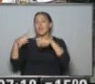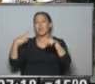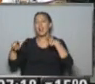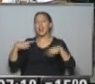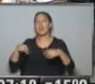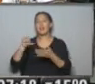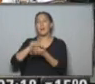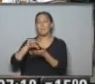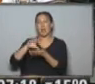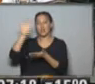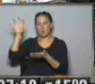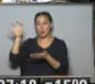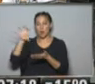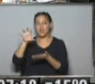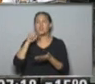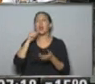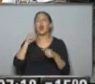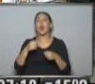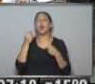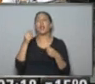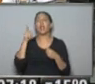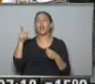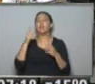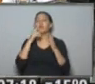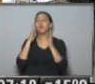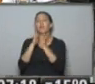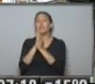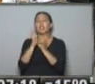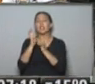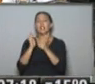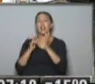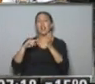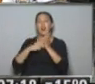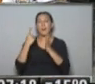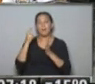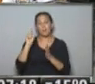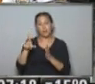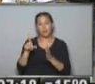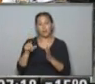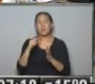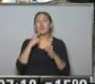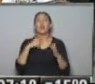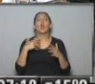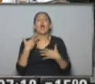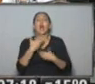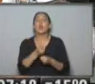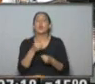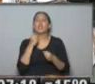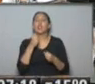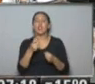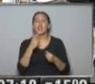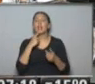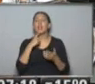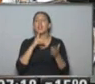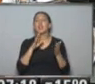del país. Vamos a centrarnos en una de ellas, en lo que ocurría en la Catedral Metropolitana. Una explosión de generosidad, así calificó Juan Carr, titular